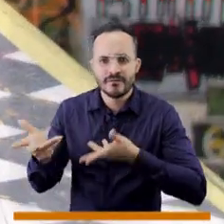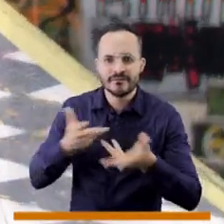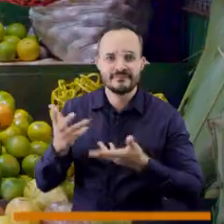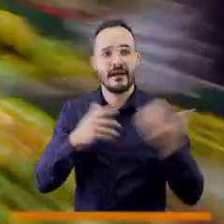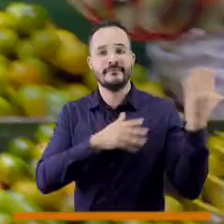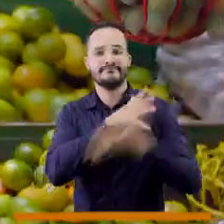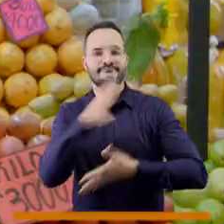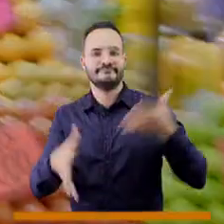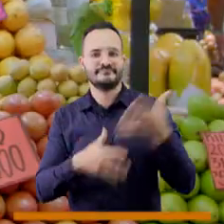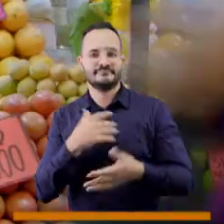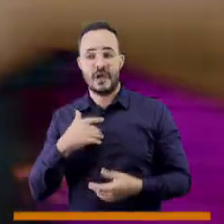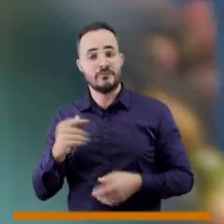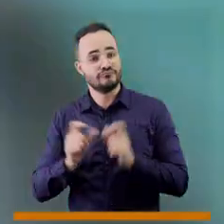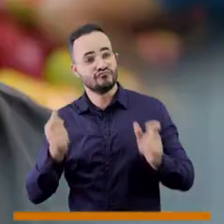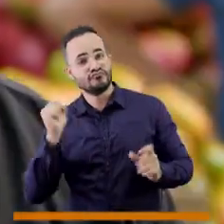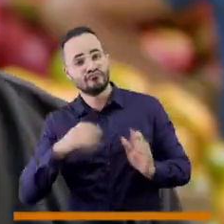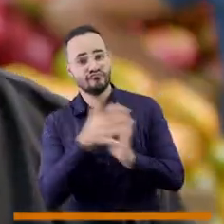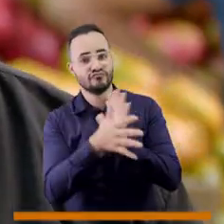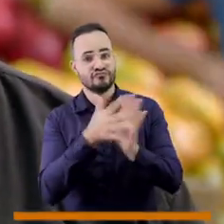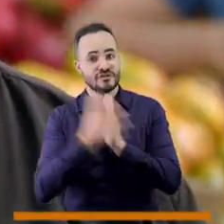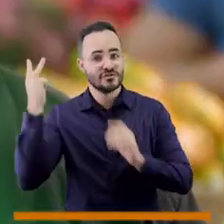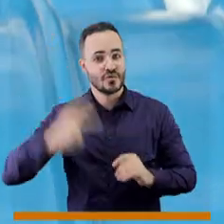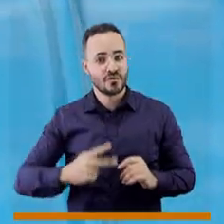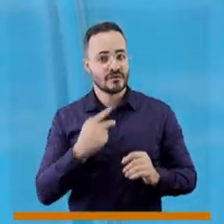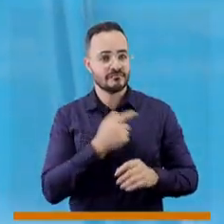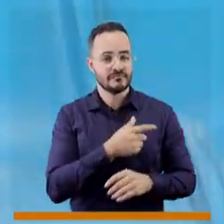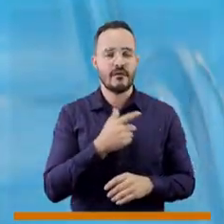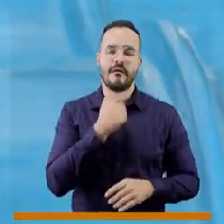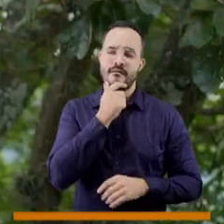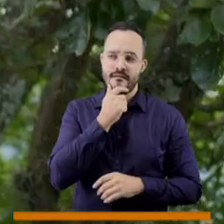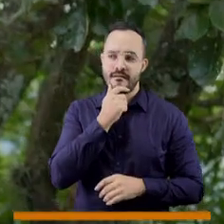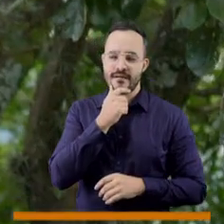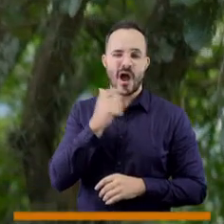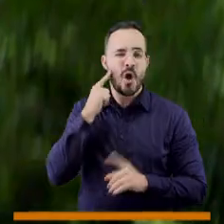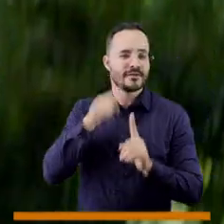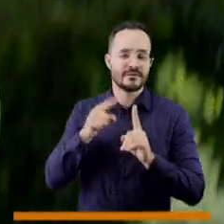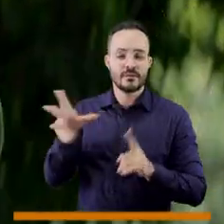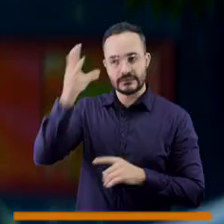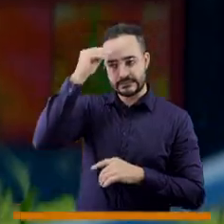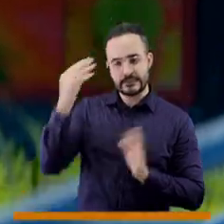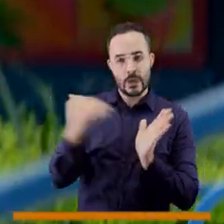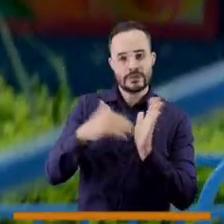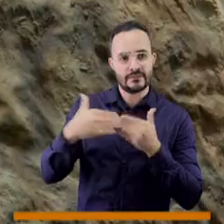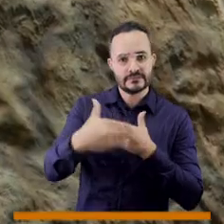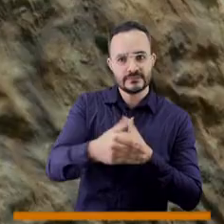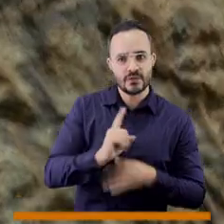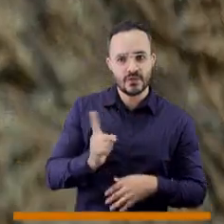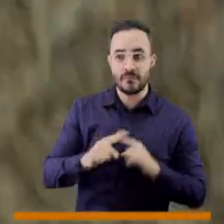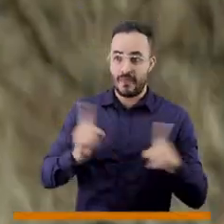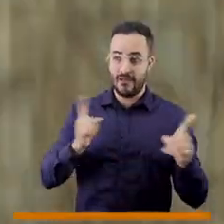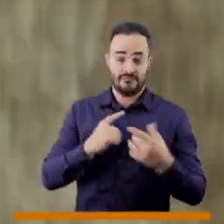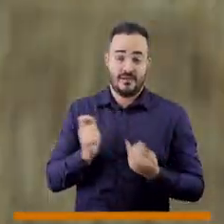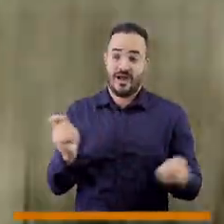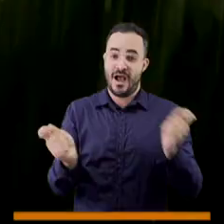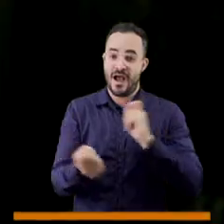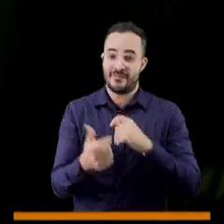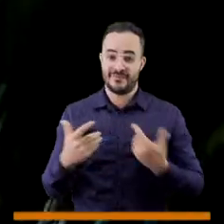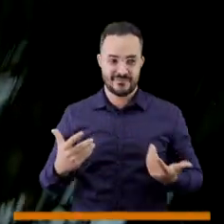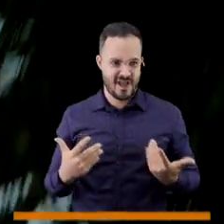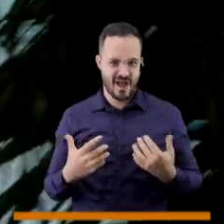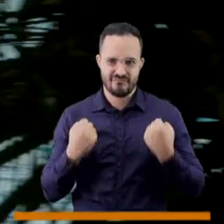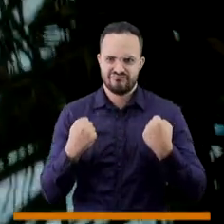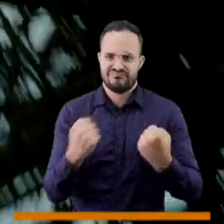que las personas ahora cuentan la historia. La cuenta para que no la repitamos, pero por supuesto ya somos una ciudad